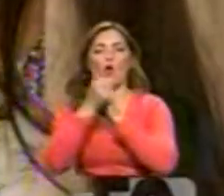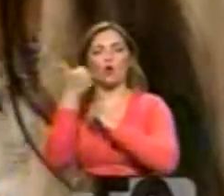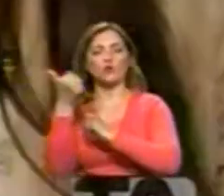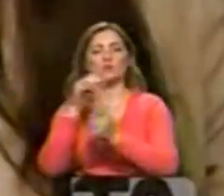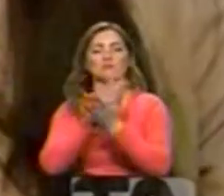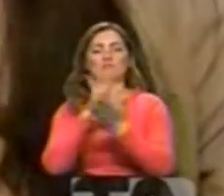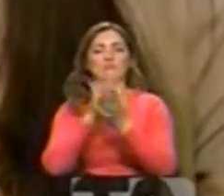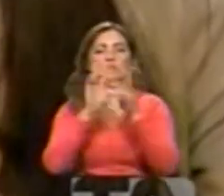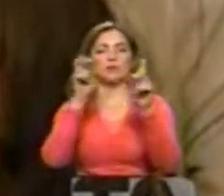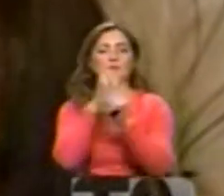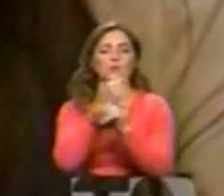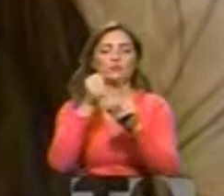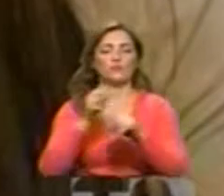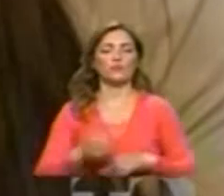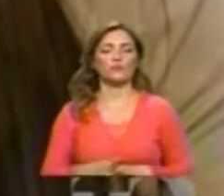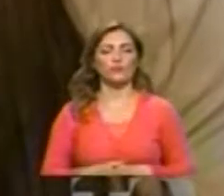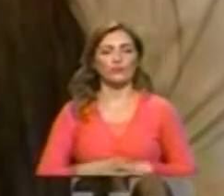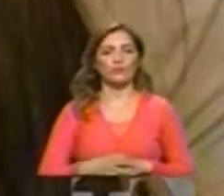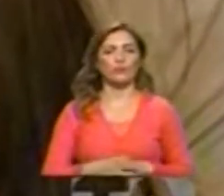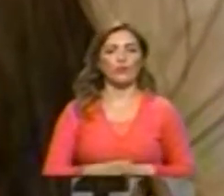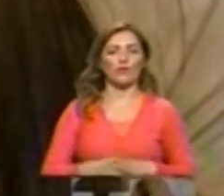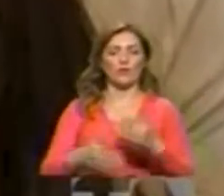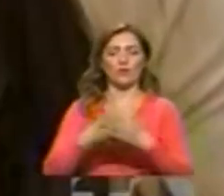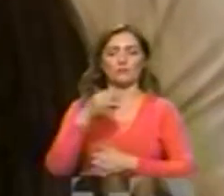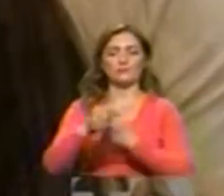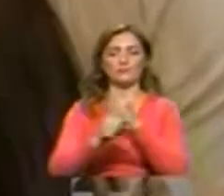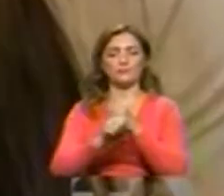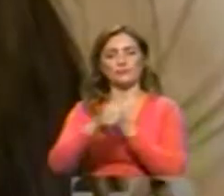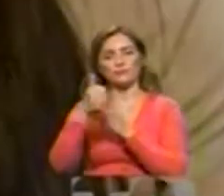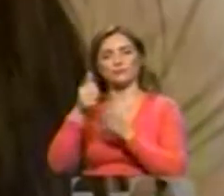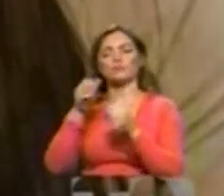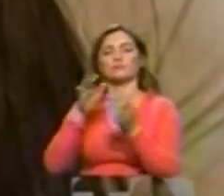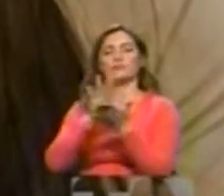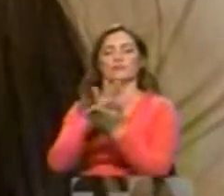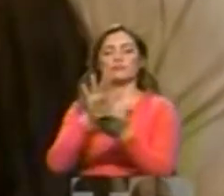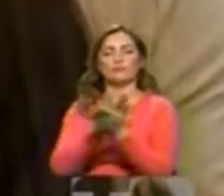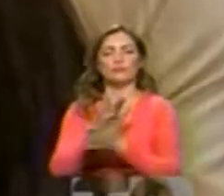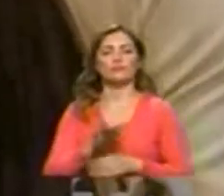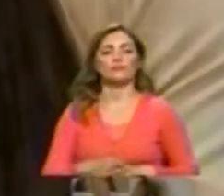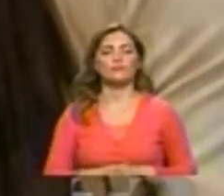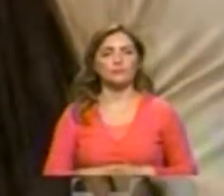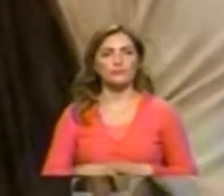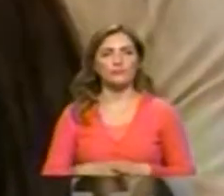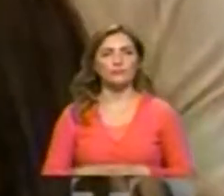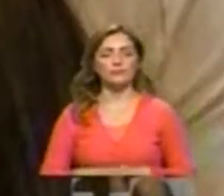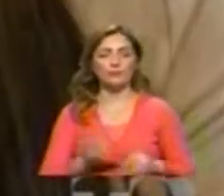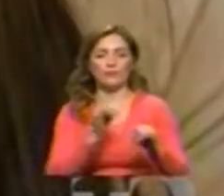por el tema de violencia. Él ya va desde este nuevo año lectivo a otra institución educativa y a la